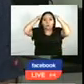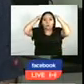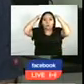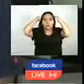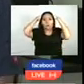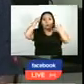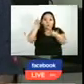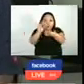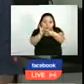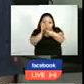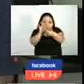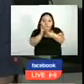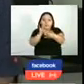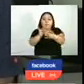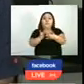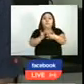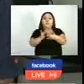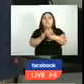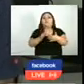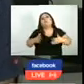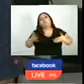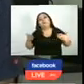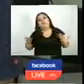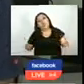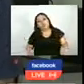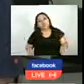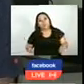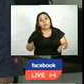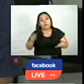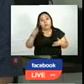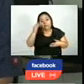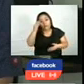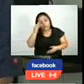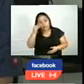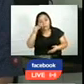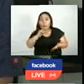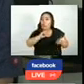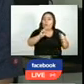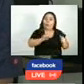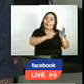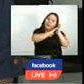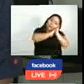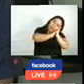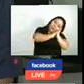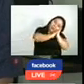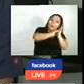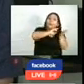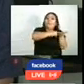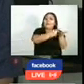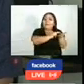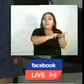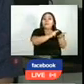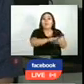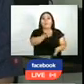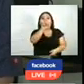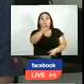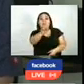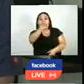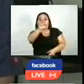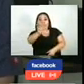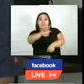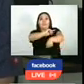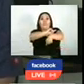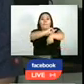se cambia el ciclo circadiano y entonces produce insomnio. Por eso se recomienda que por lo menos 15